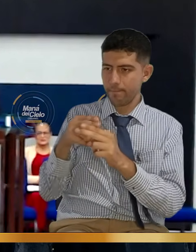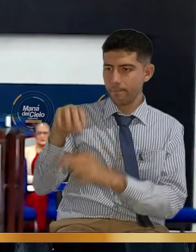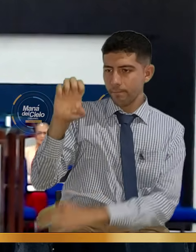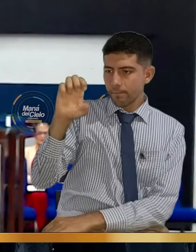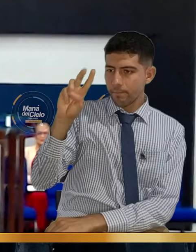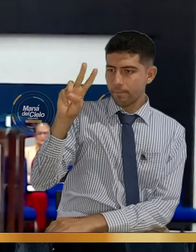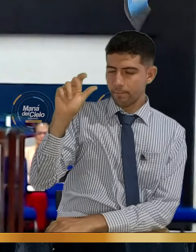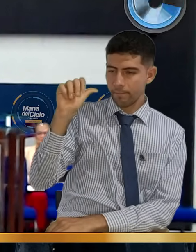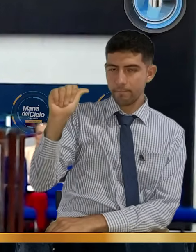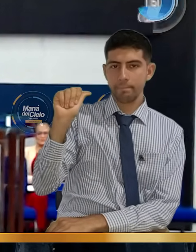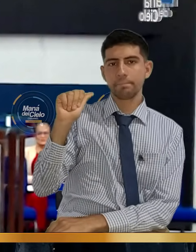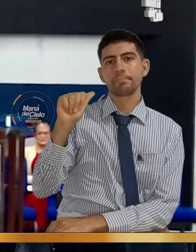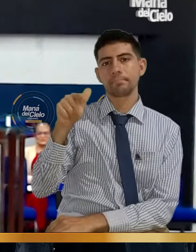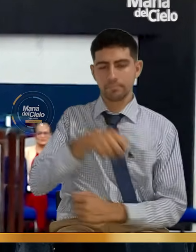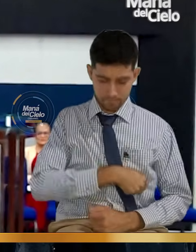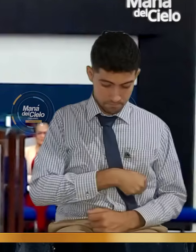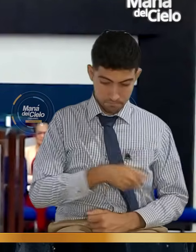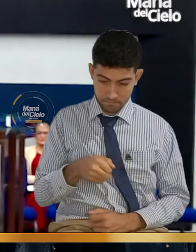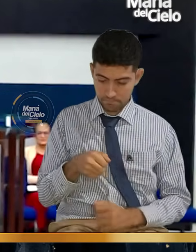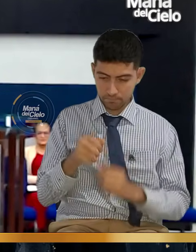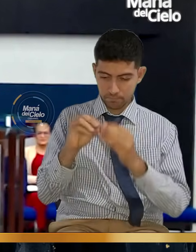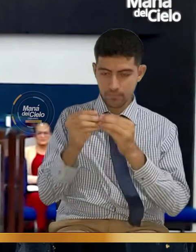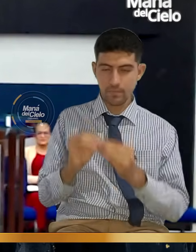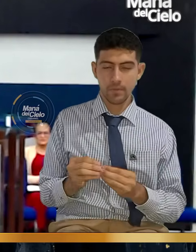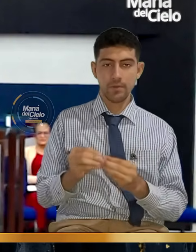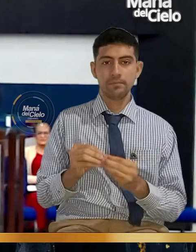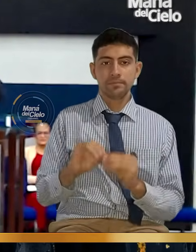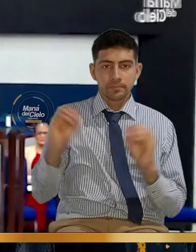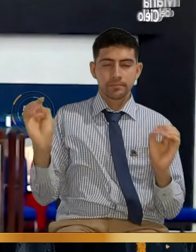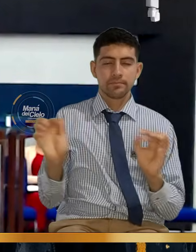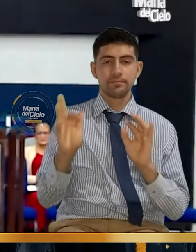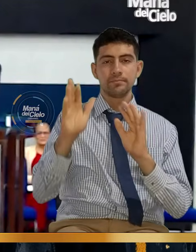Es carne de tu carne y hueso de tu hueso. Así que